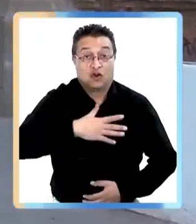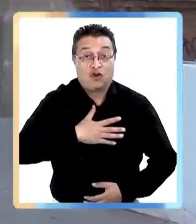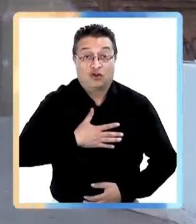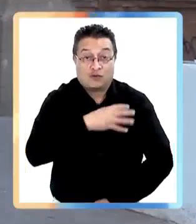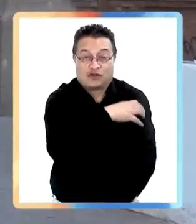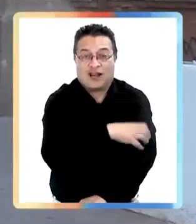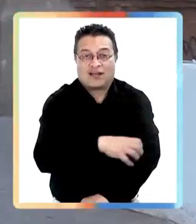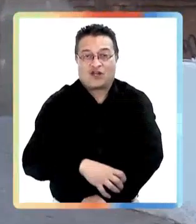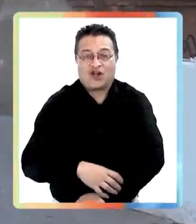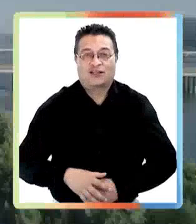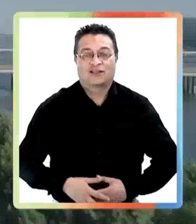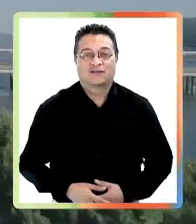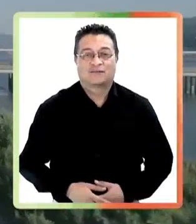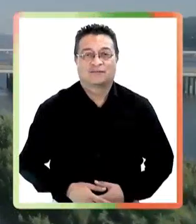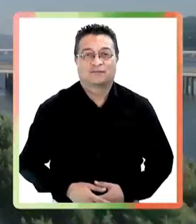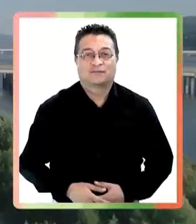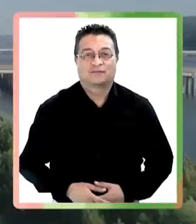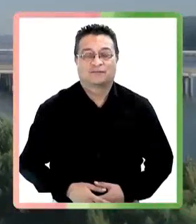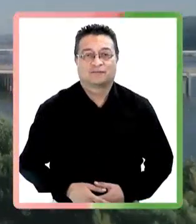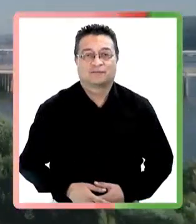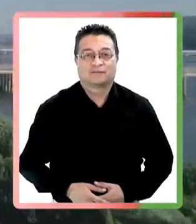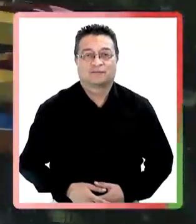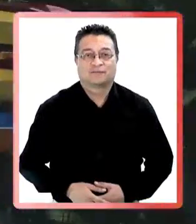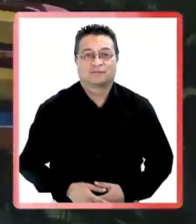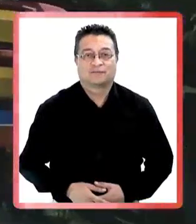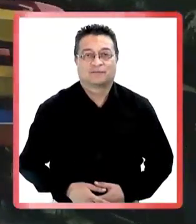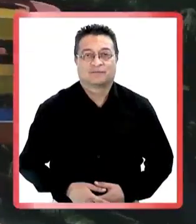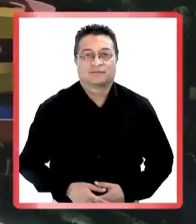Somos las regiones.